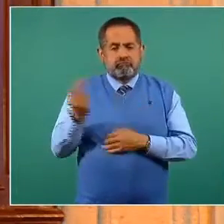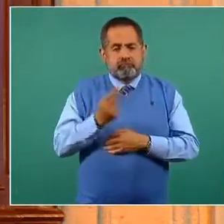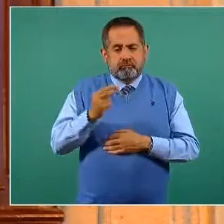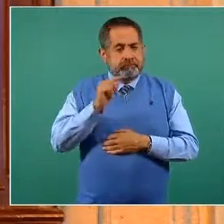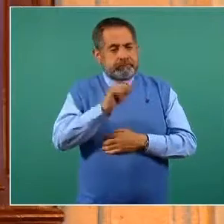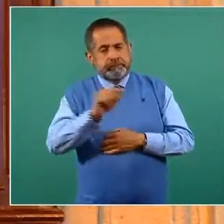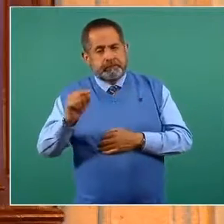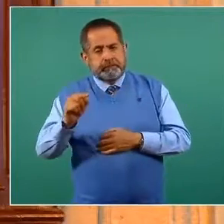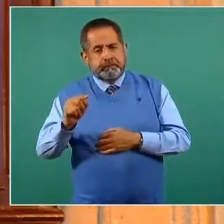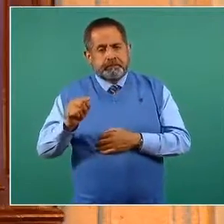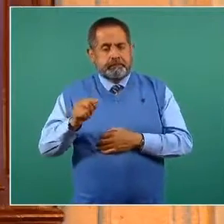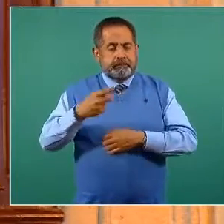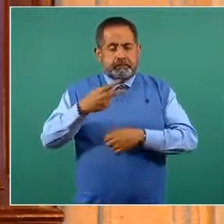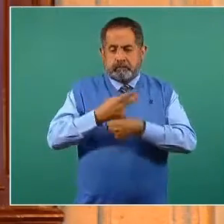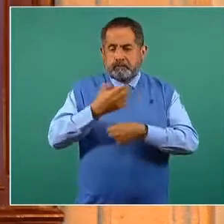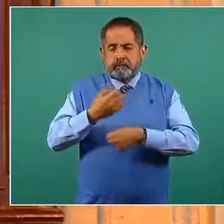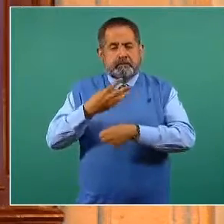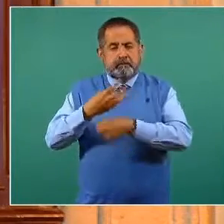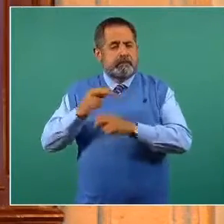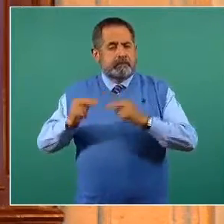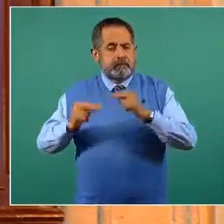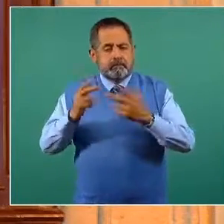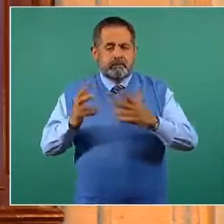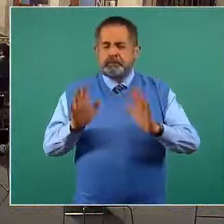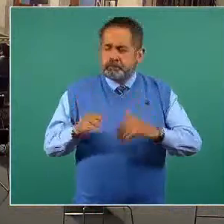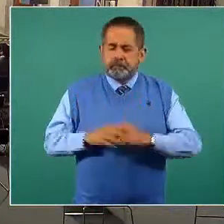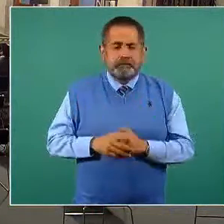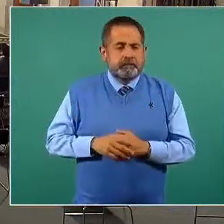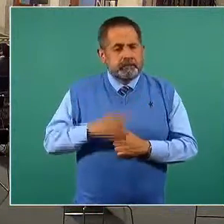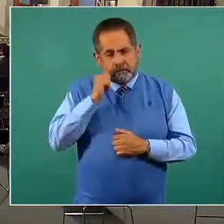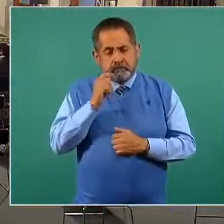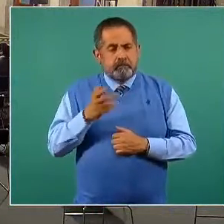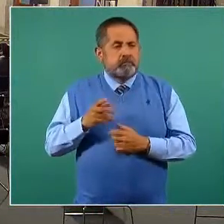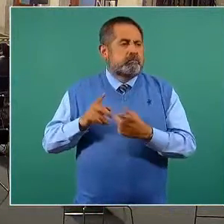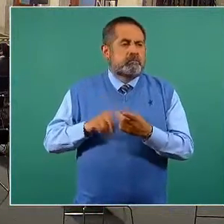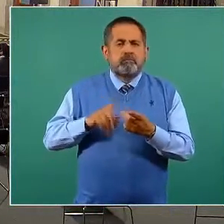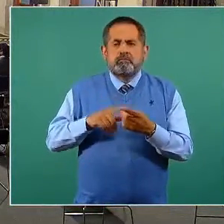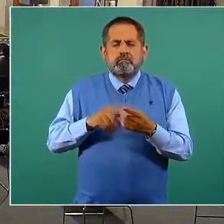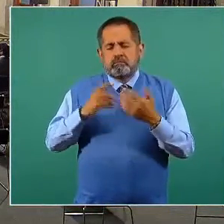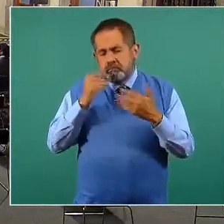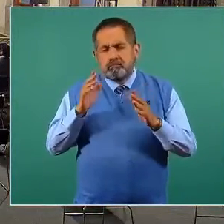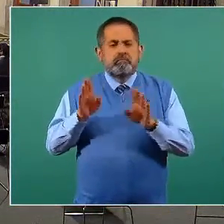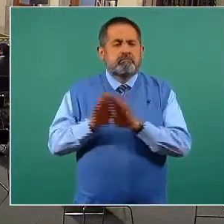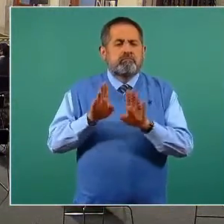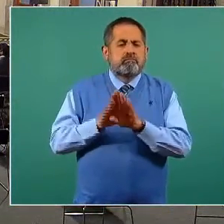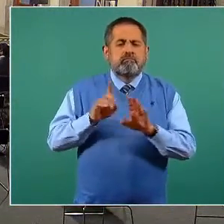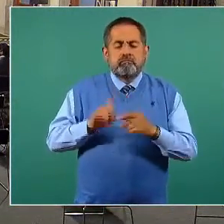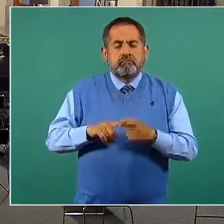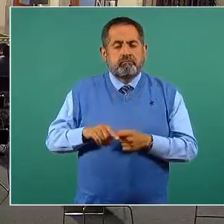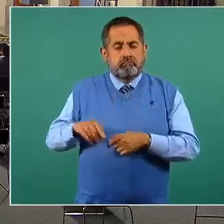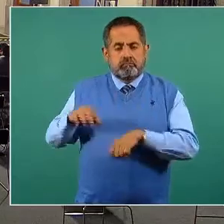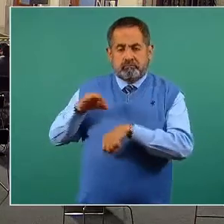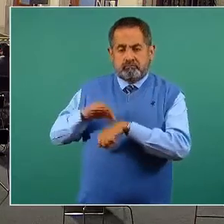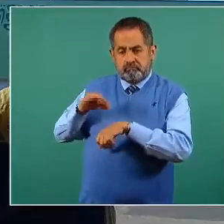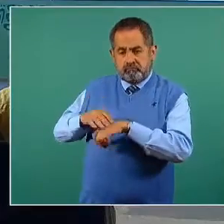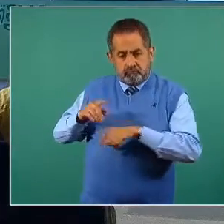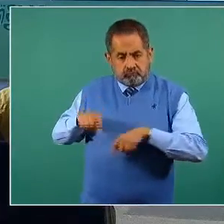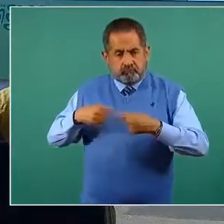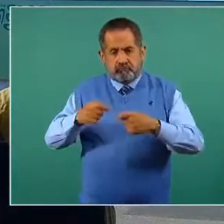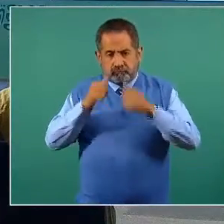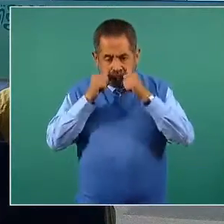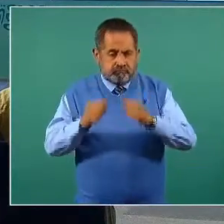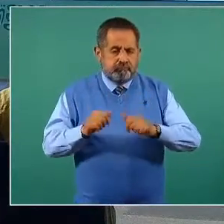hospitales, segundos y terceros niveles de atención. Pero bueno, independientemente a dónde vayan a demandar atención, el médico que las atiende y